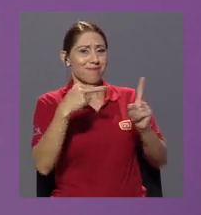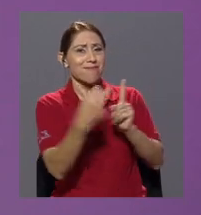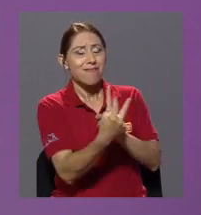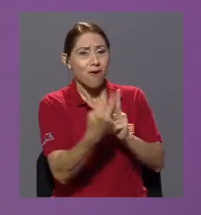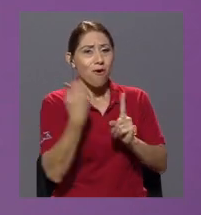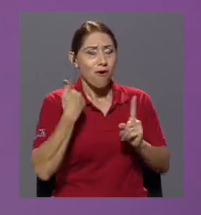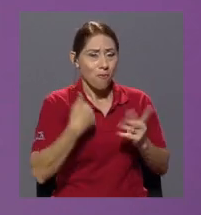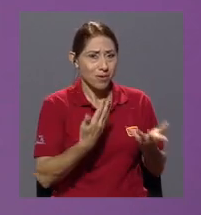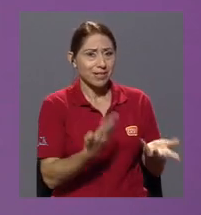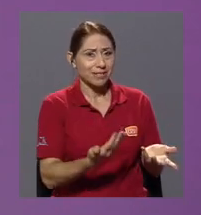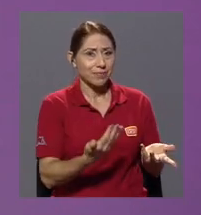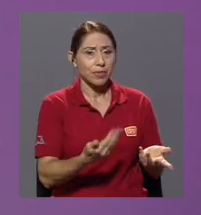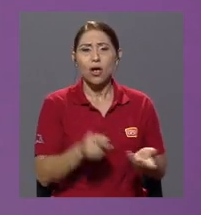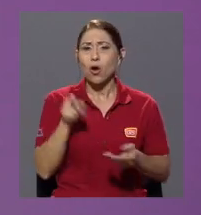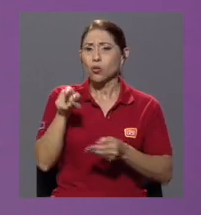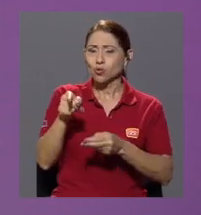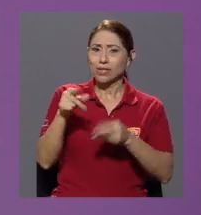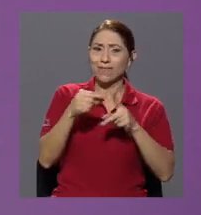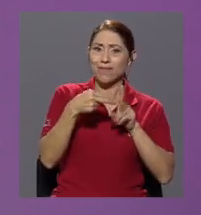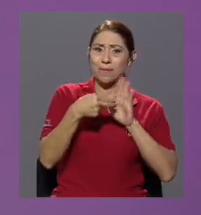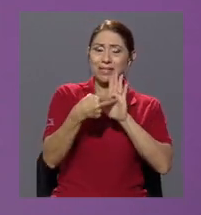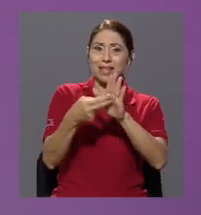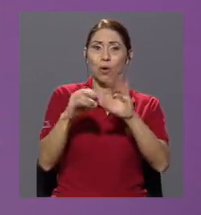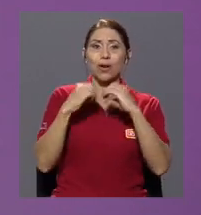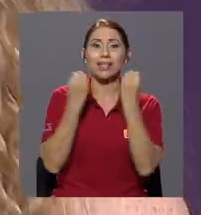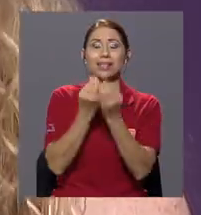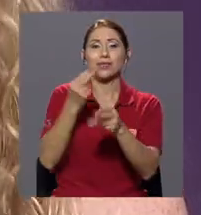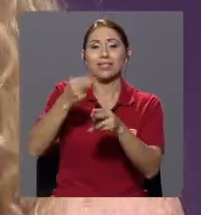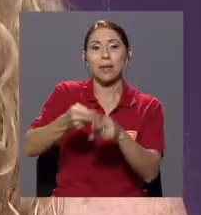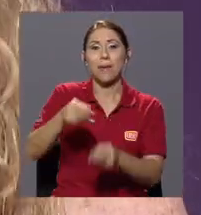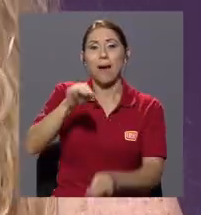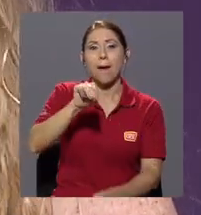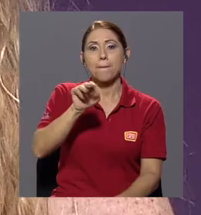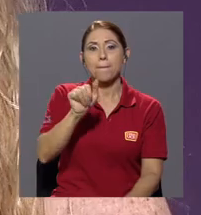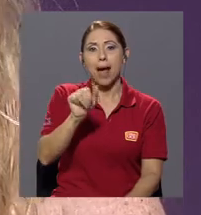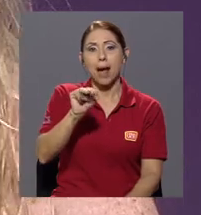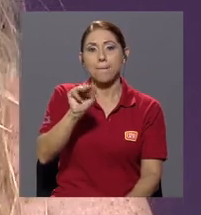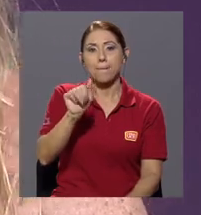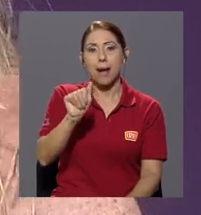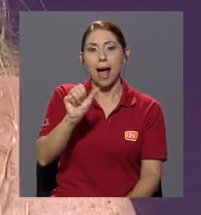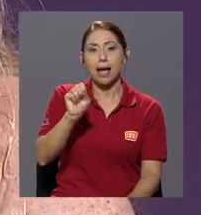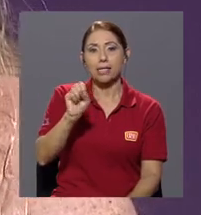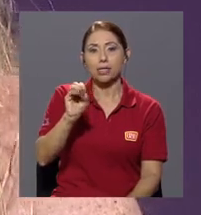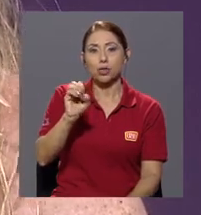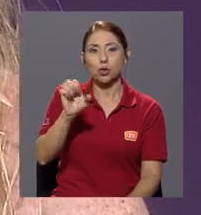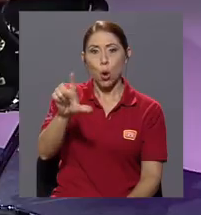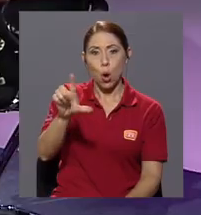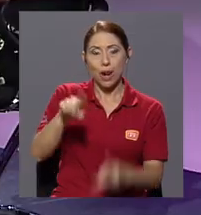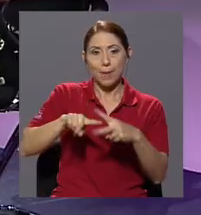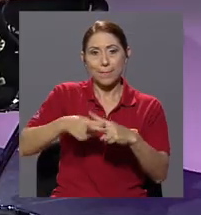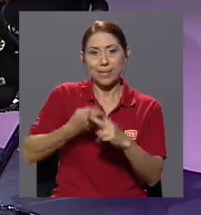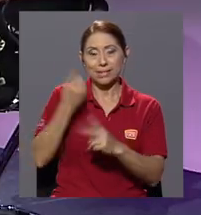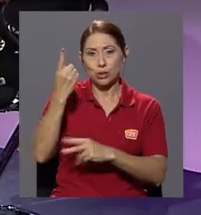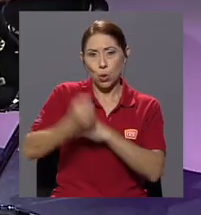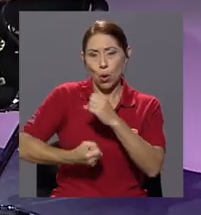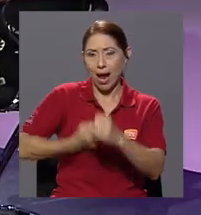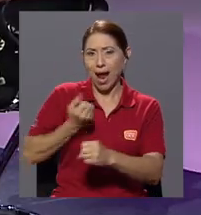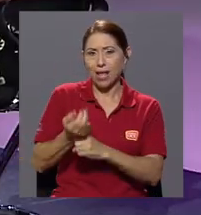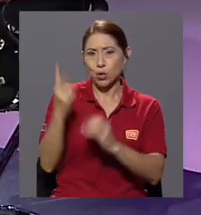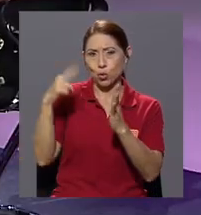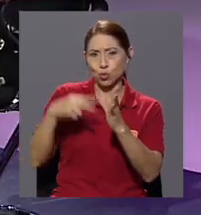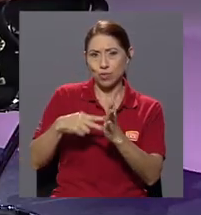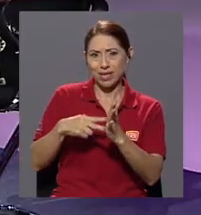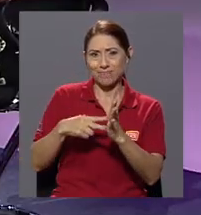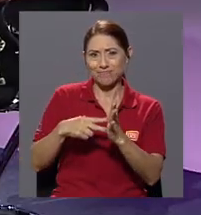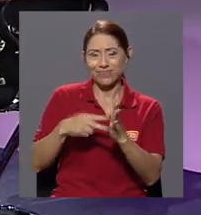mamá sólo usted representa a esta organización mamá sol mamá son mamás o el que empezó a trabajar hace en a inicios del año 2000